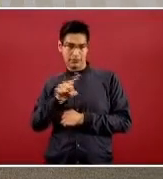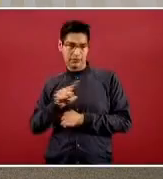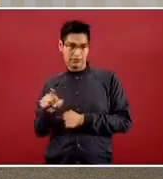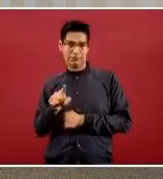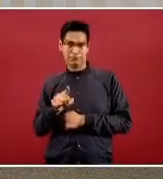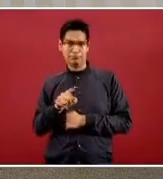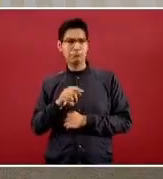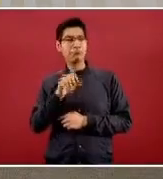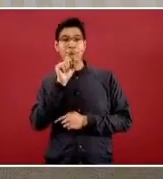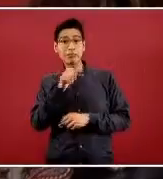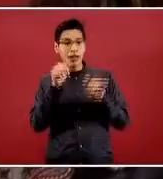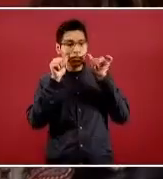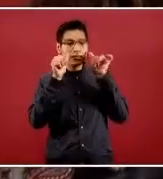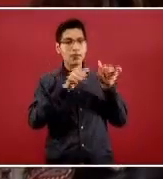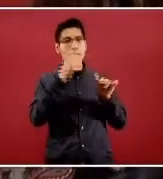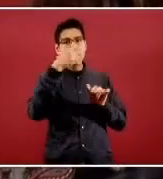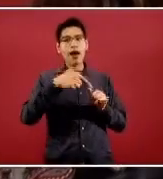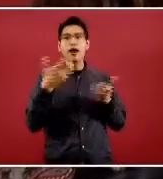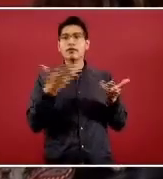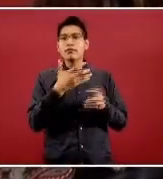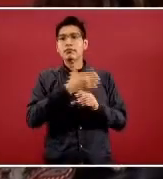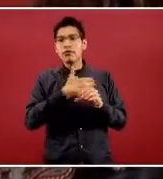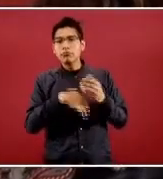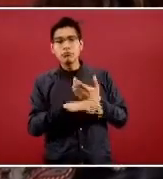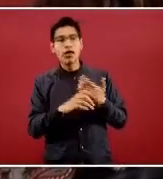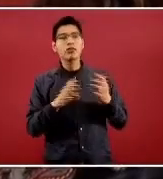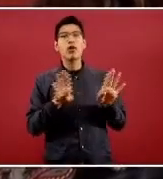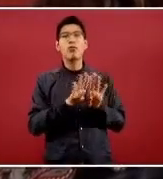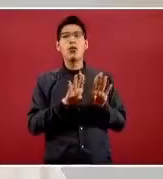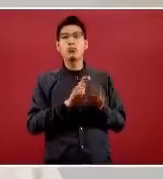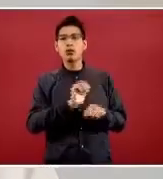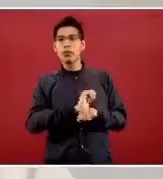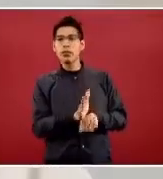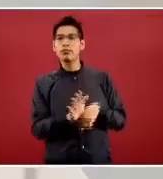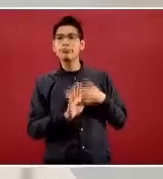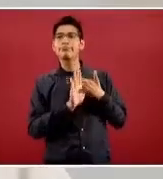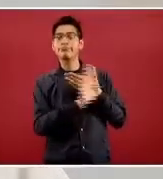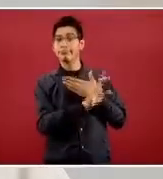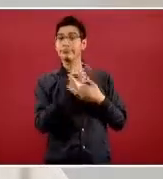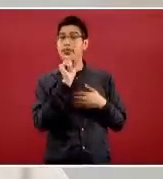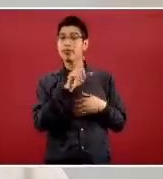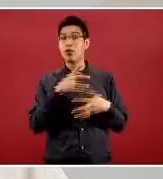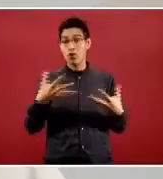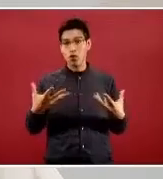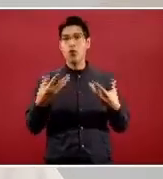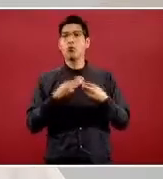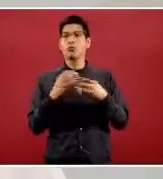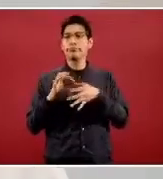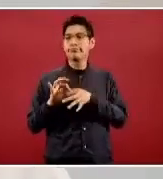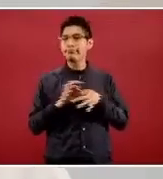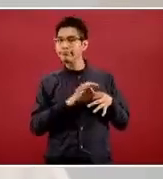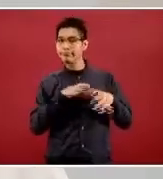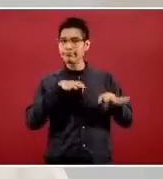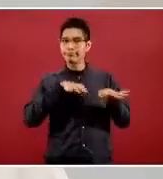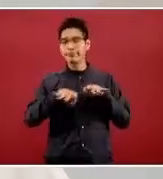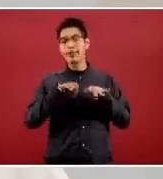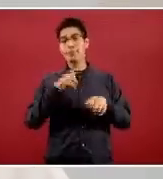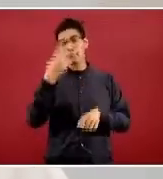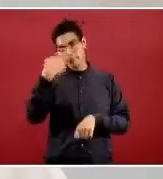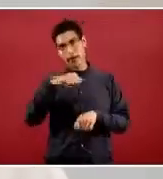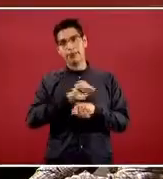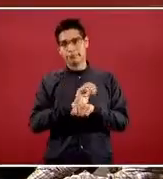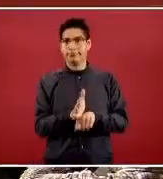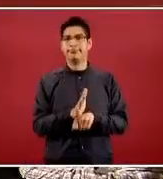que tenemos en materia de COVID-19 y poder enfrentar juntos nuevamente, e insisto, esta epidemia